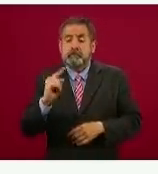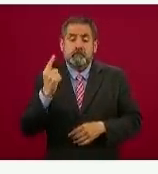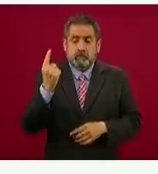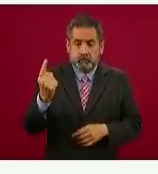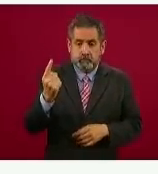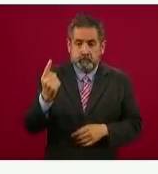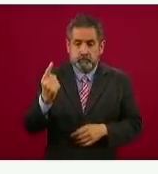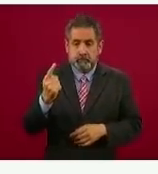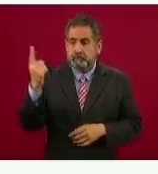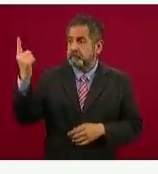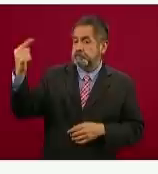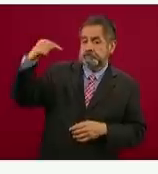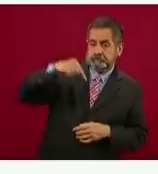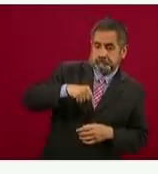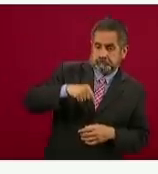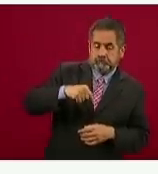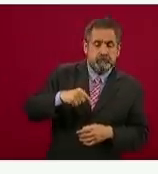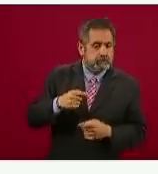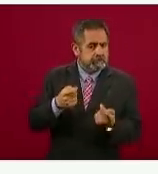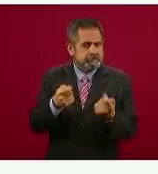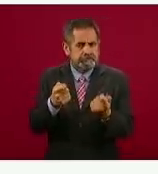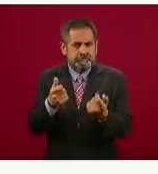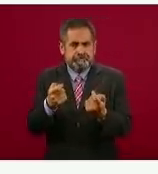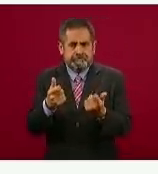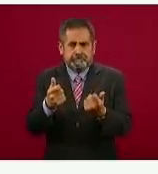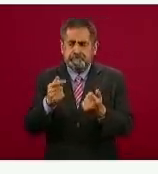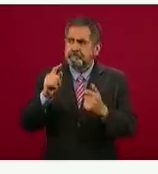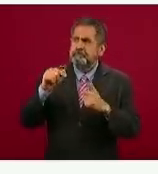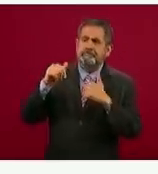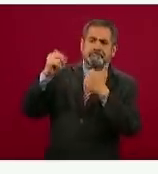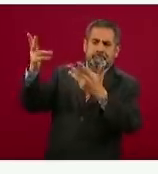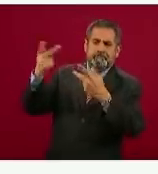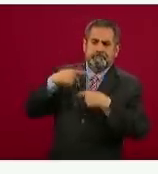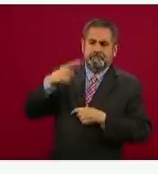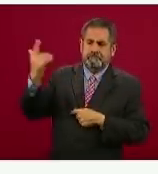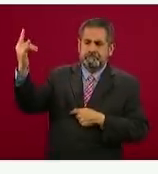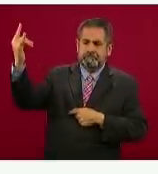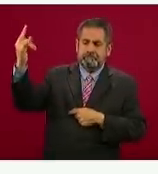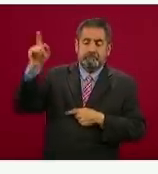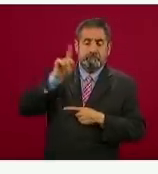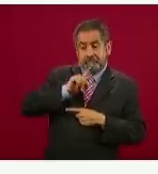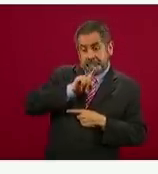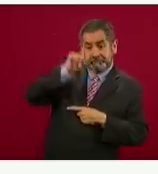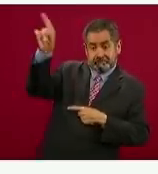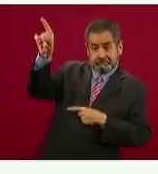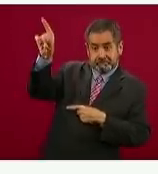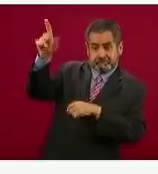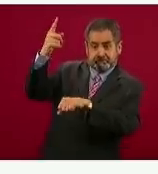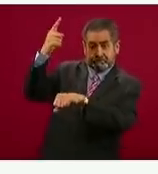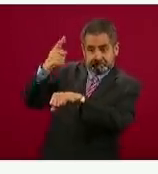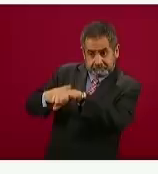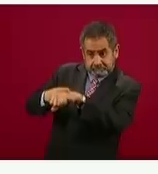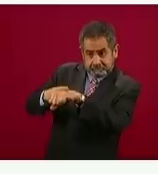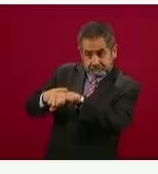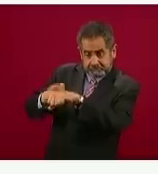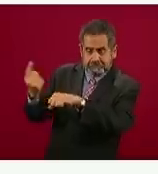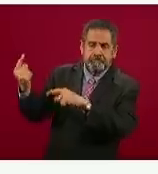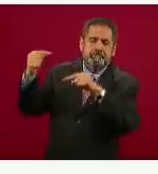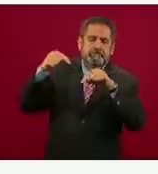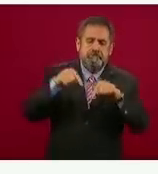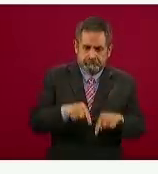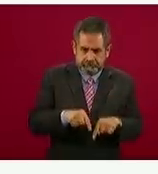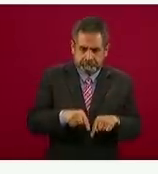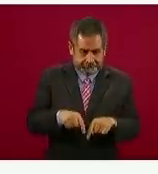importación. Son pocos casos. Vienen de fuera los contagios, es decir, se contagiaron fuera del país. Hasta el momento de estos